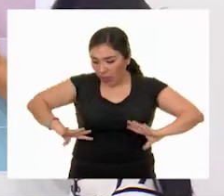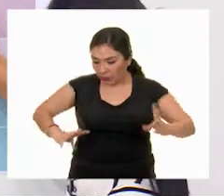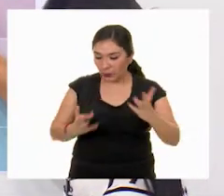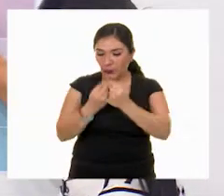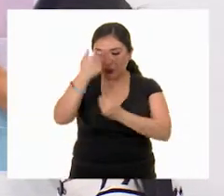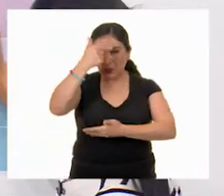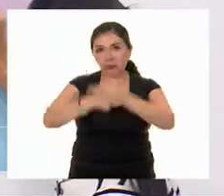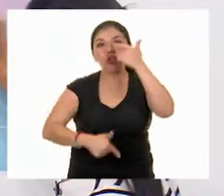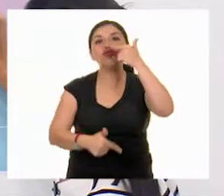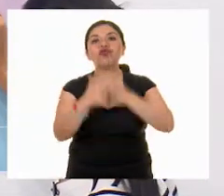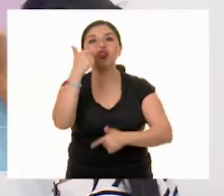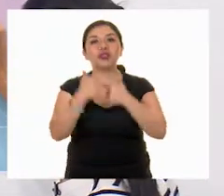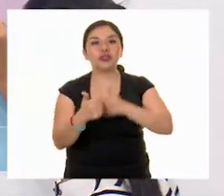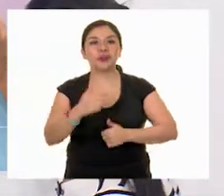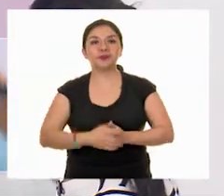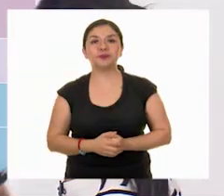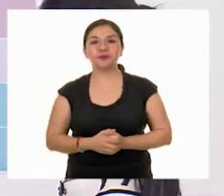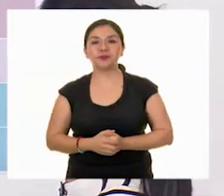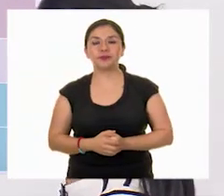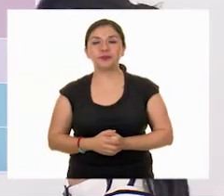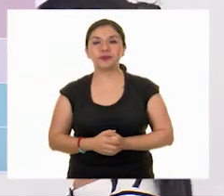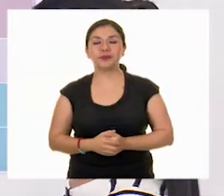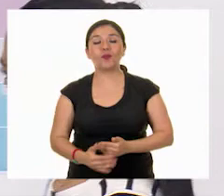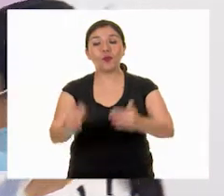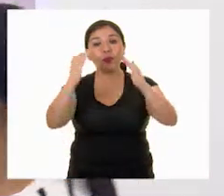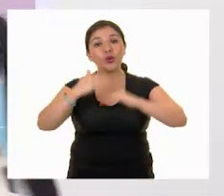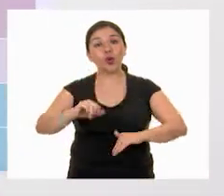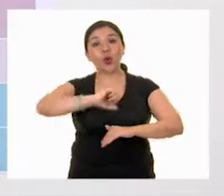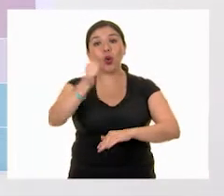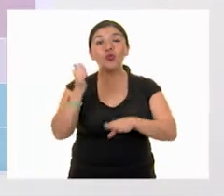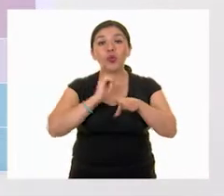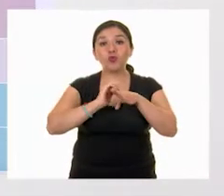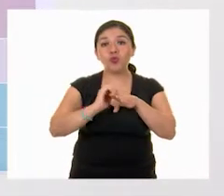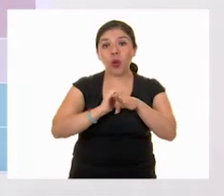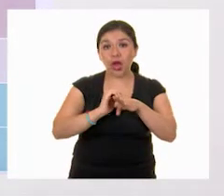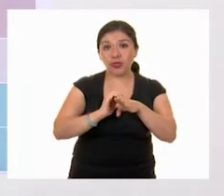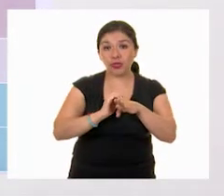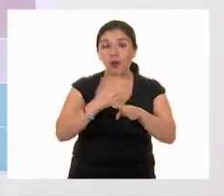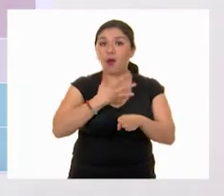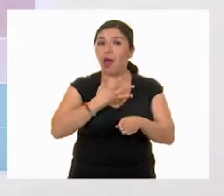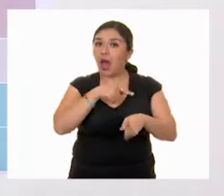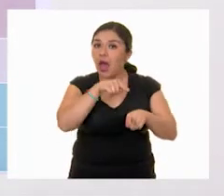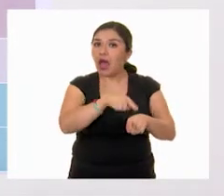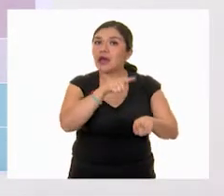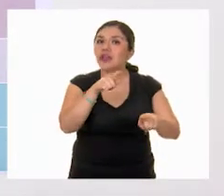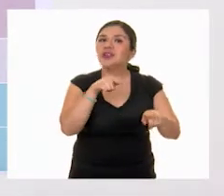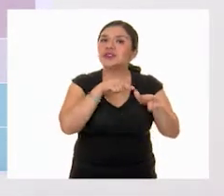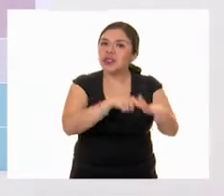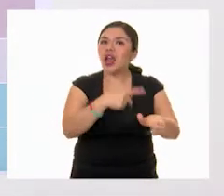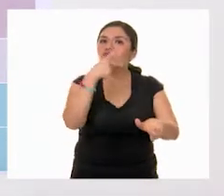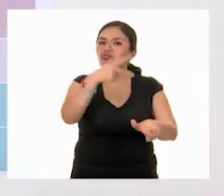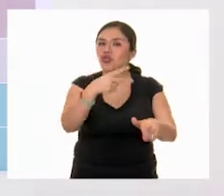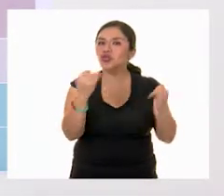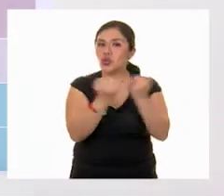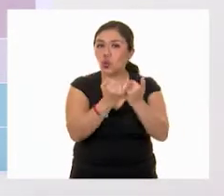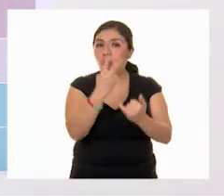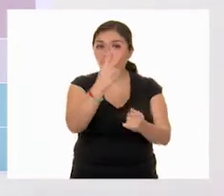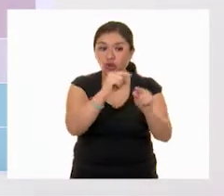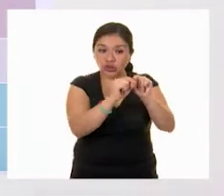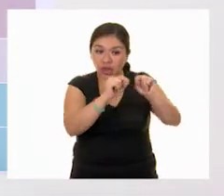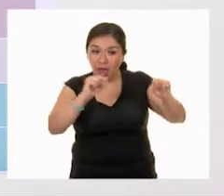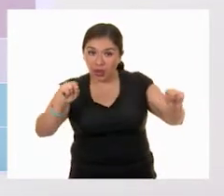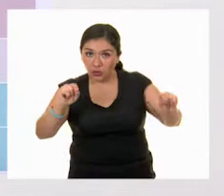12. Y el morado, que conserva 2 de sus dimensiones, 2 de